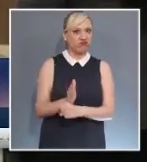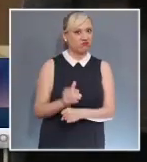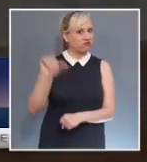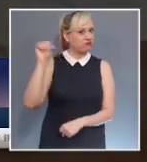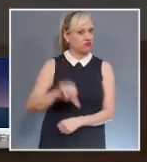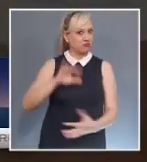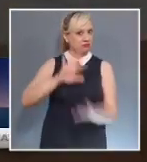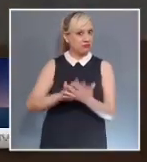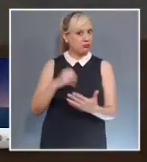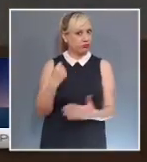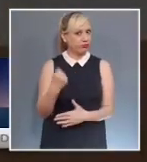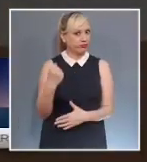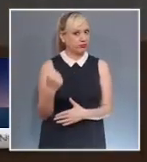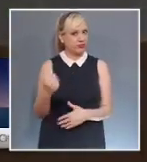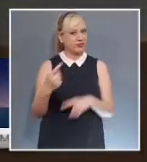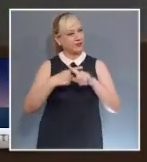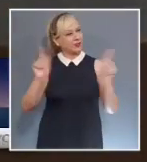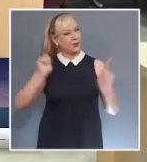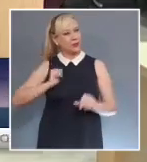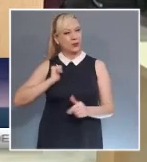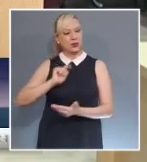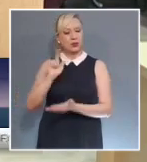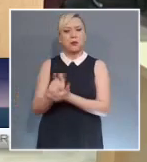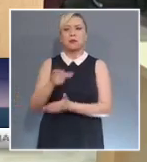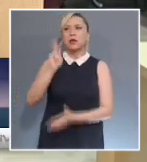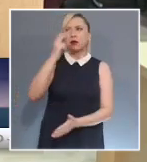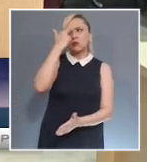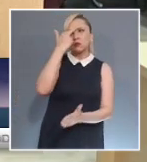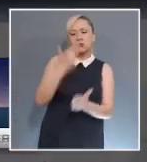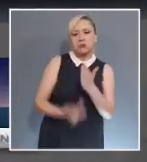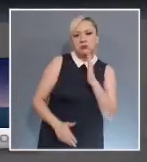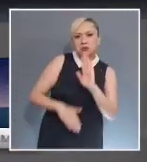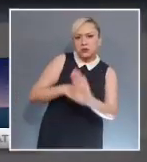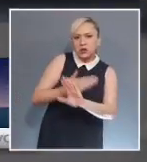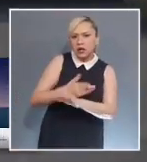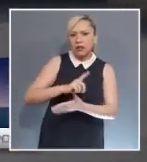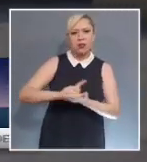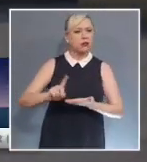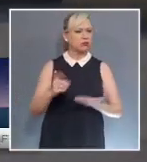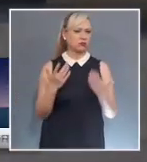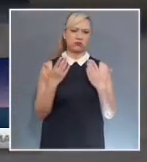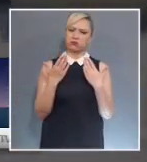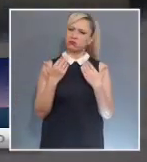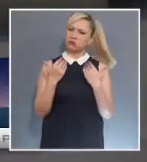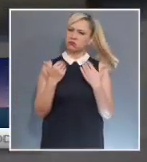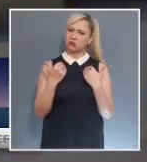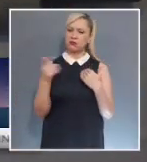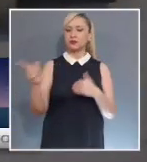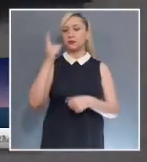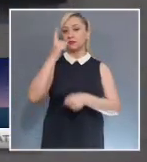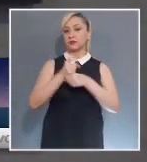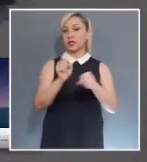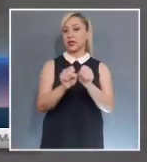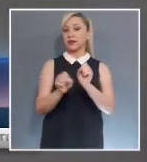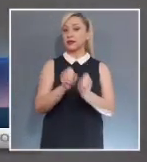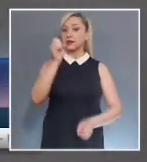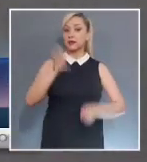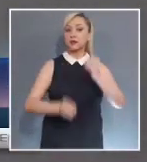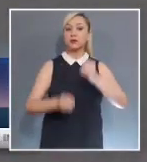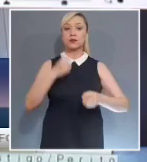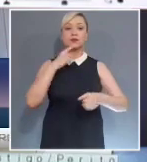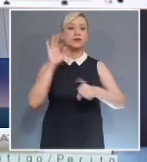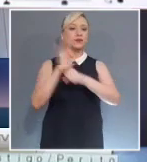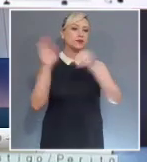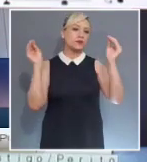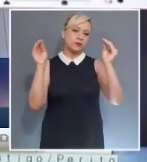fundamentales recordó que al resolver un Amparo la primera sala de la corte determinó que conforme al artículo